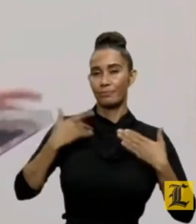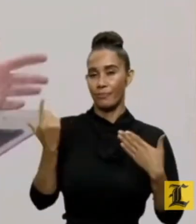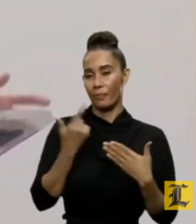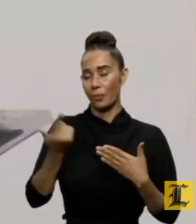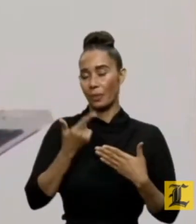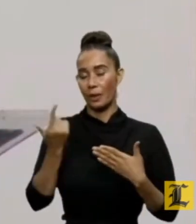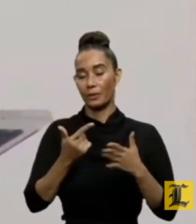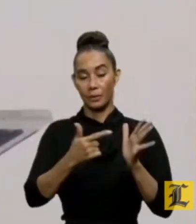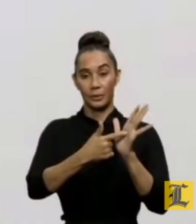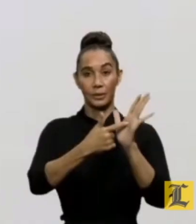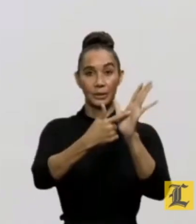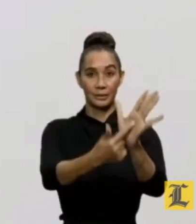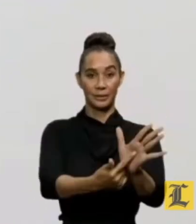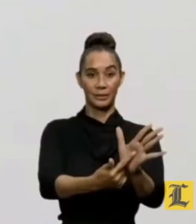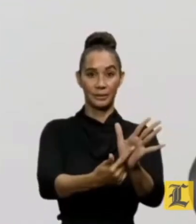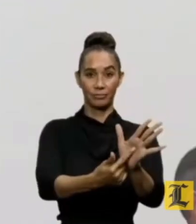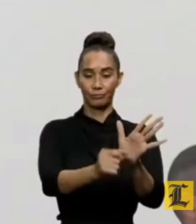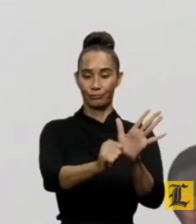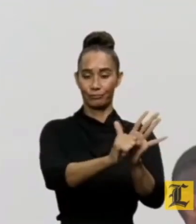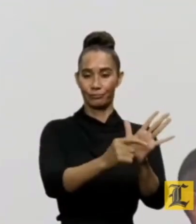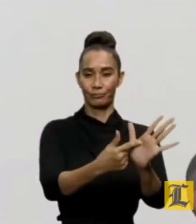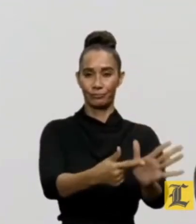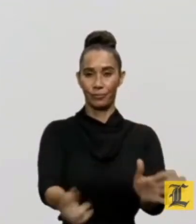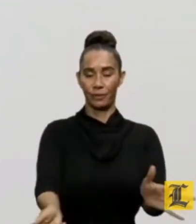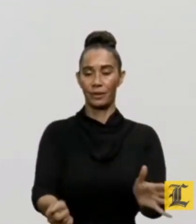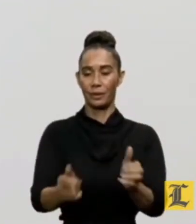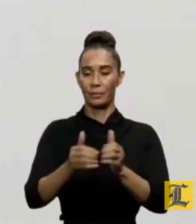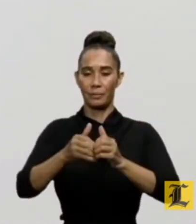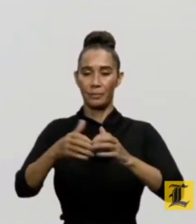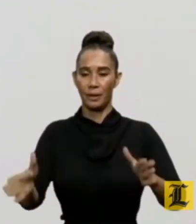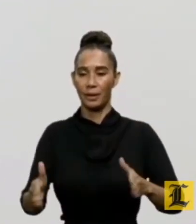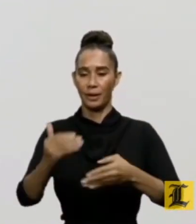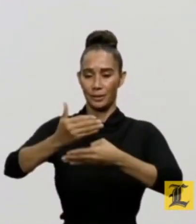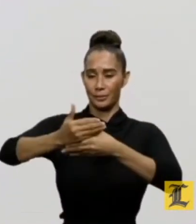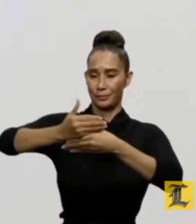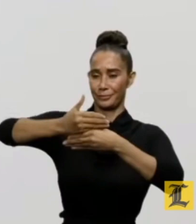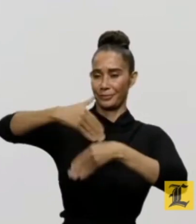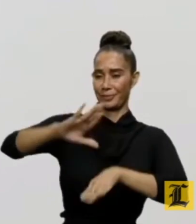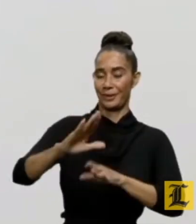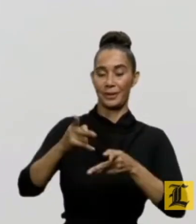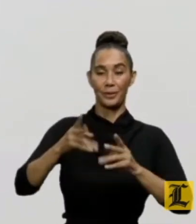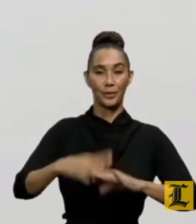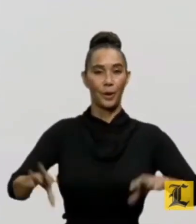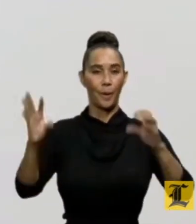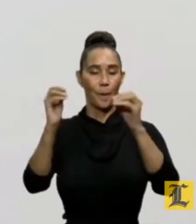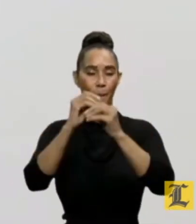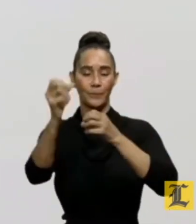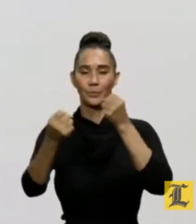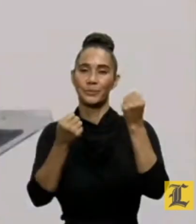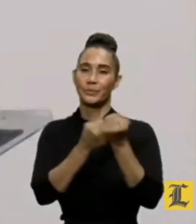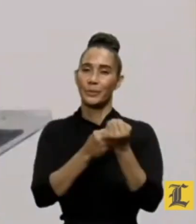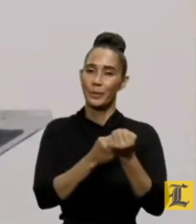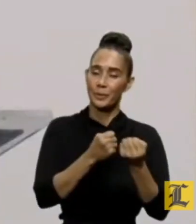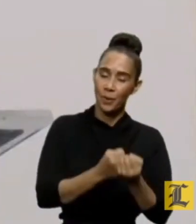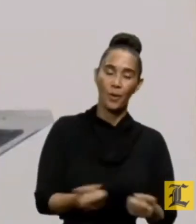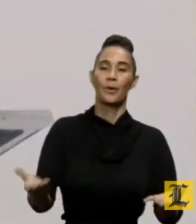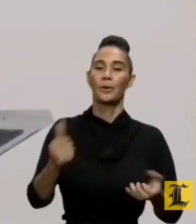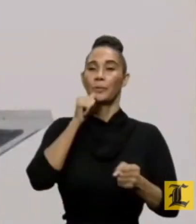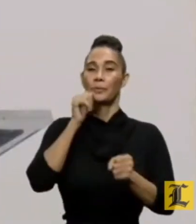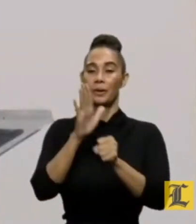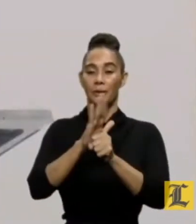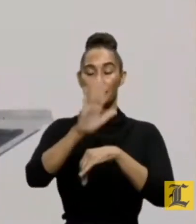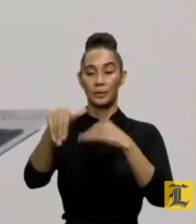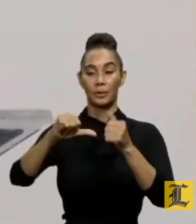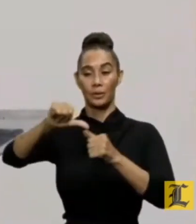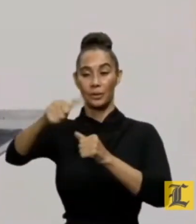siempre una seña de identidad, abriendo nuestras puertas, nuestras ventanas a una vida llena de solidaridad y de compromiso